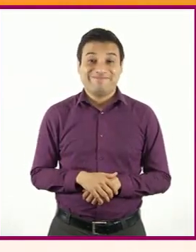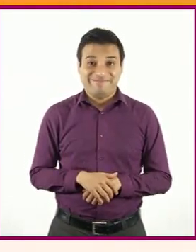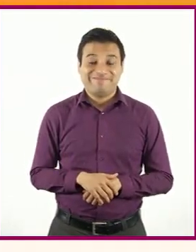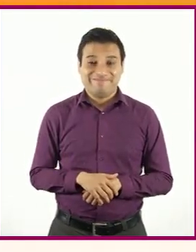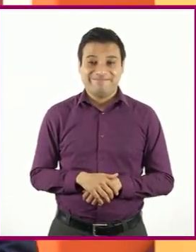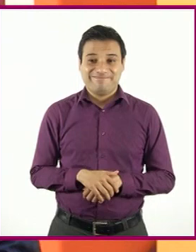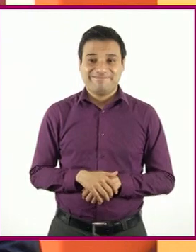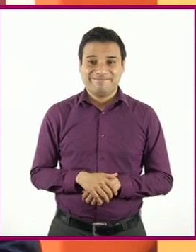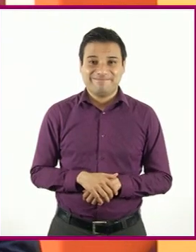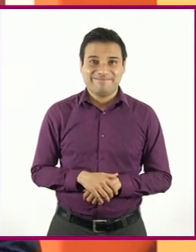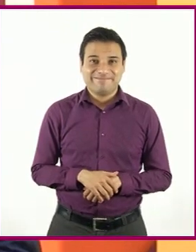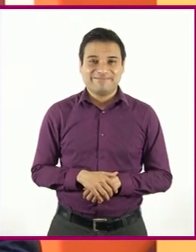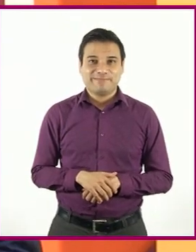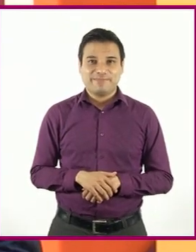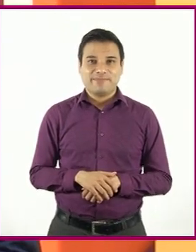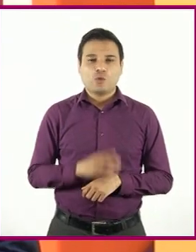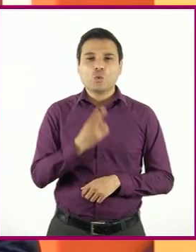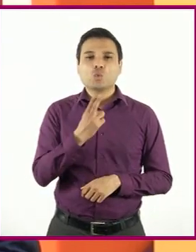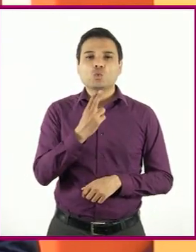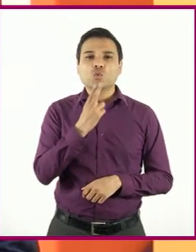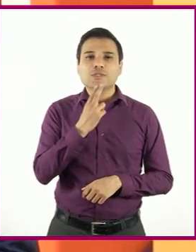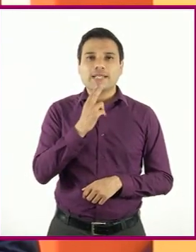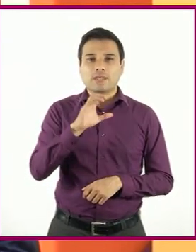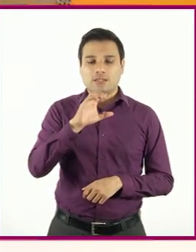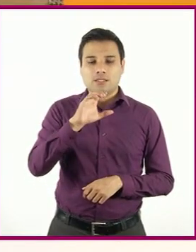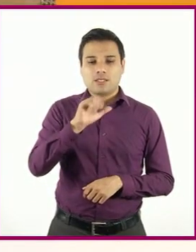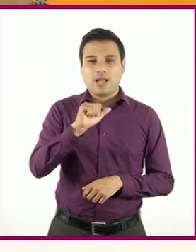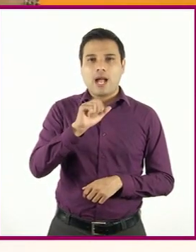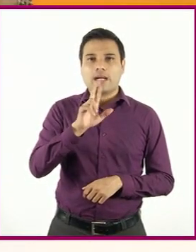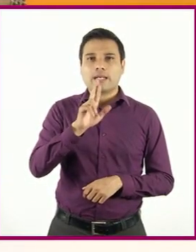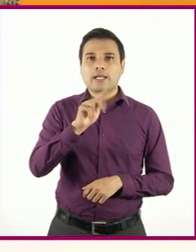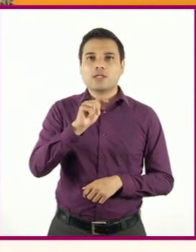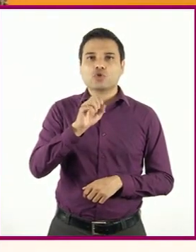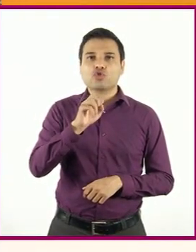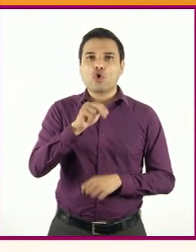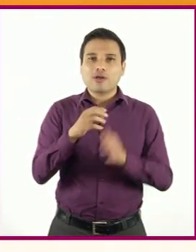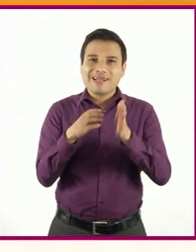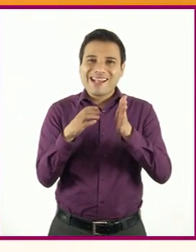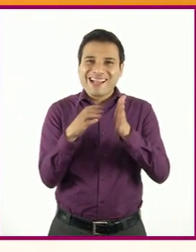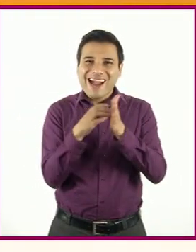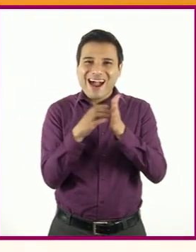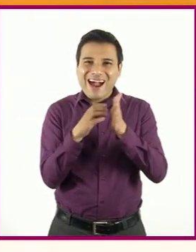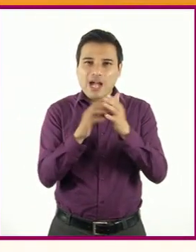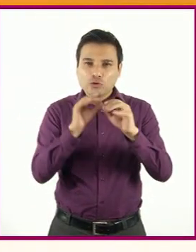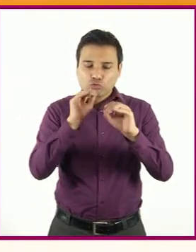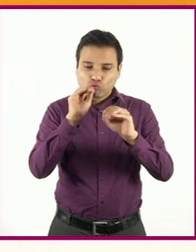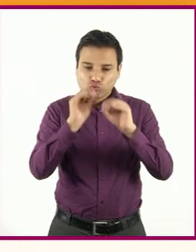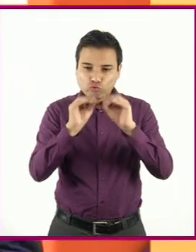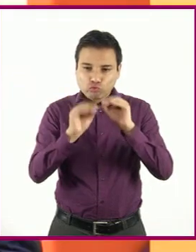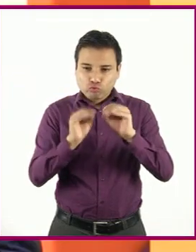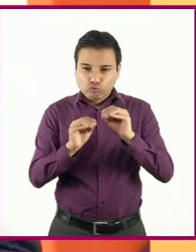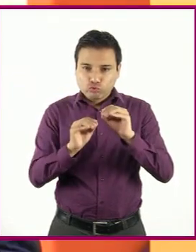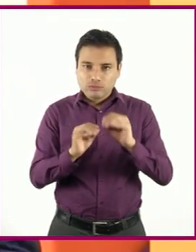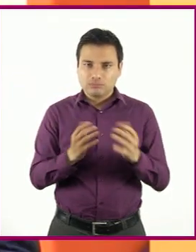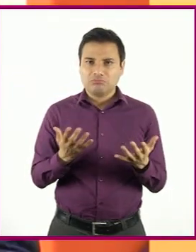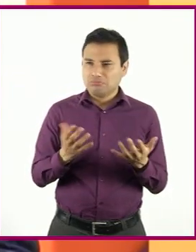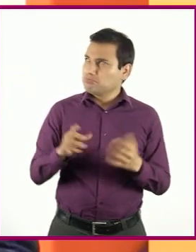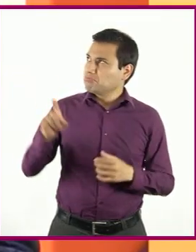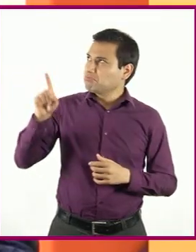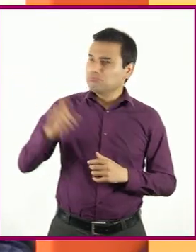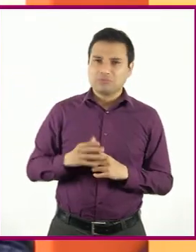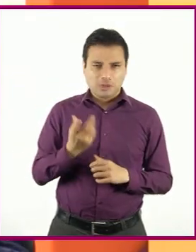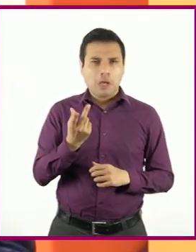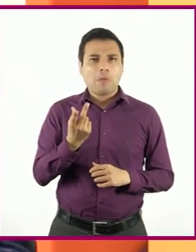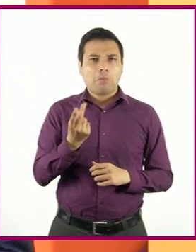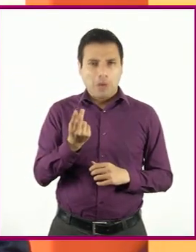con cartón. Cumple el principio básico de cómo tendría que estar condicionado para que el perro pueda